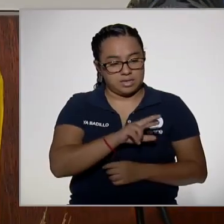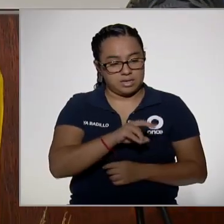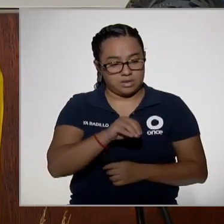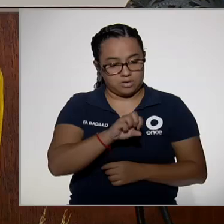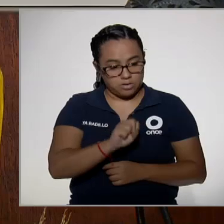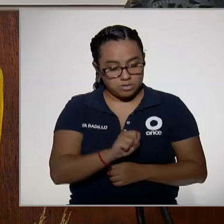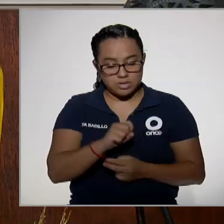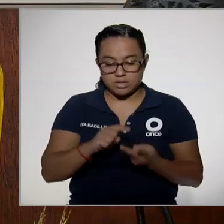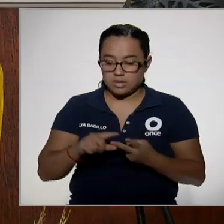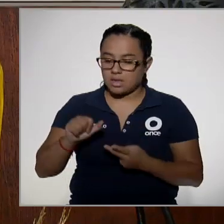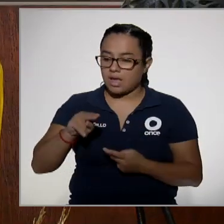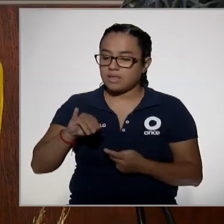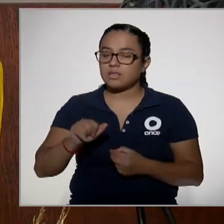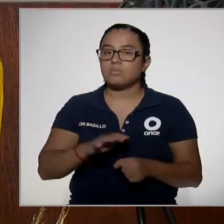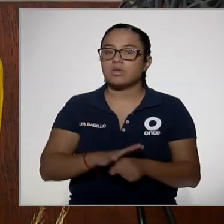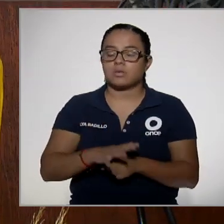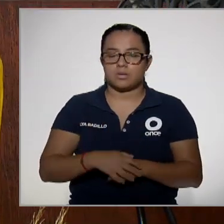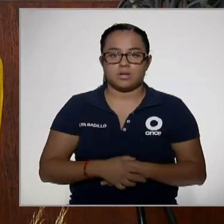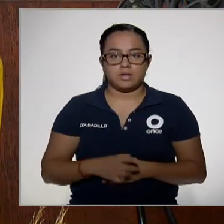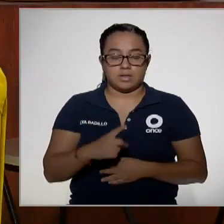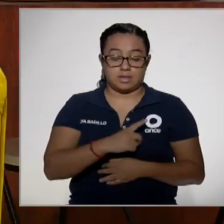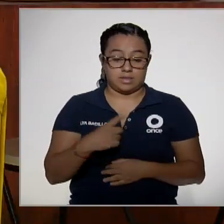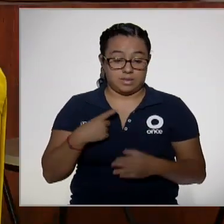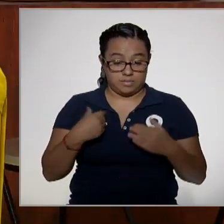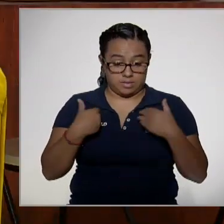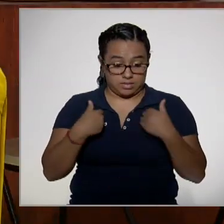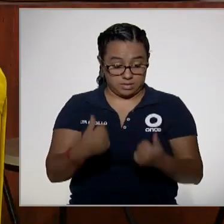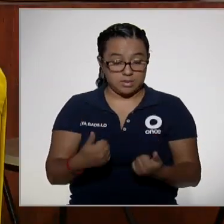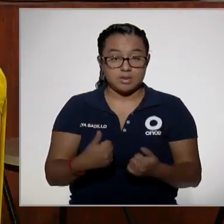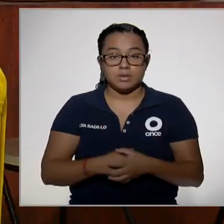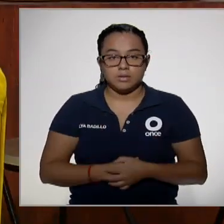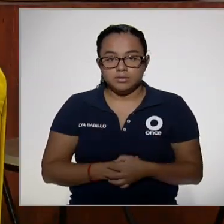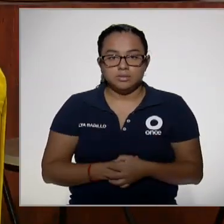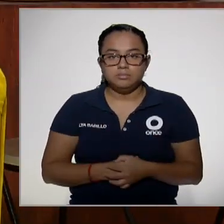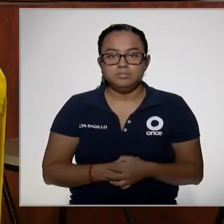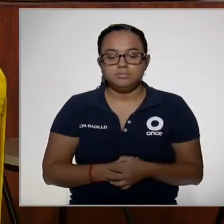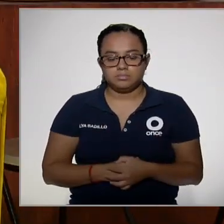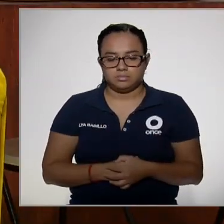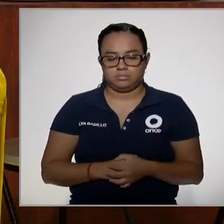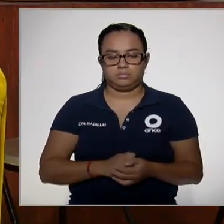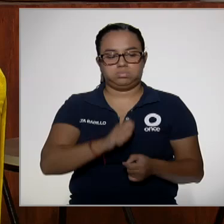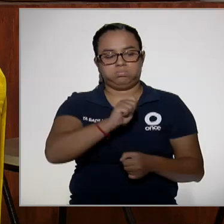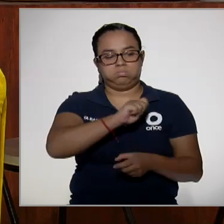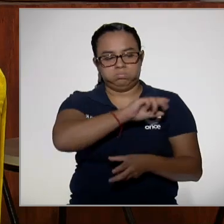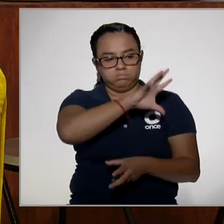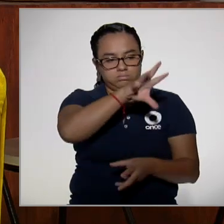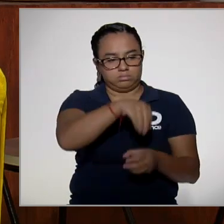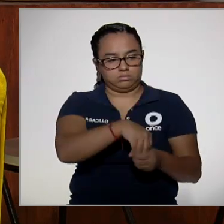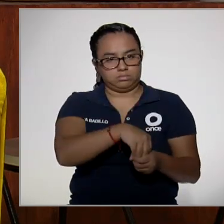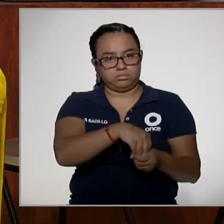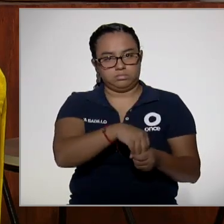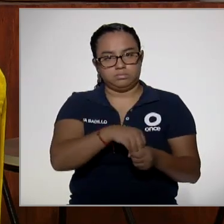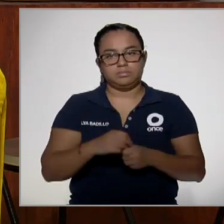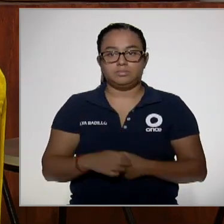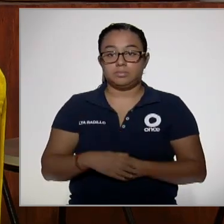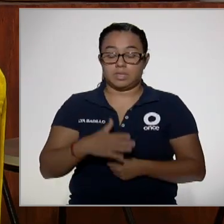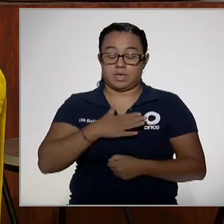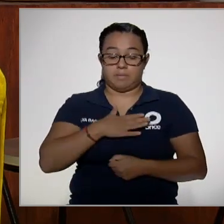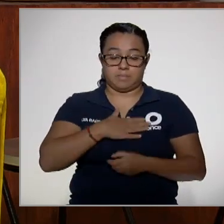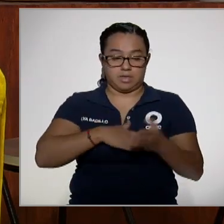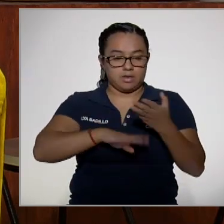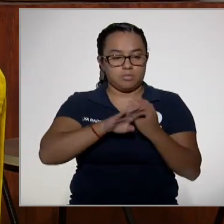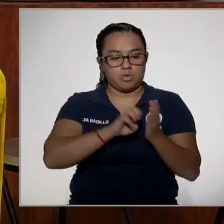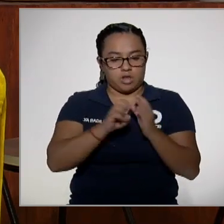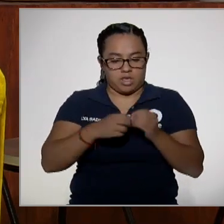anemia debemos entender el organismo como pues un sistema completo entonces todo lo que me afecte